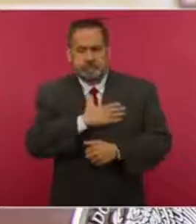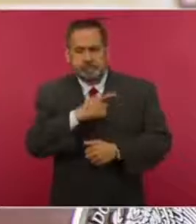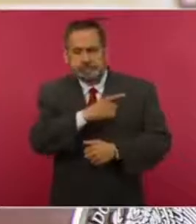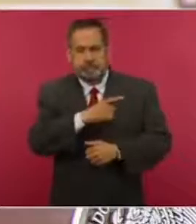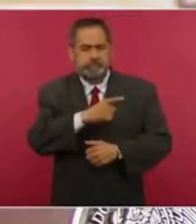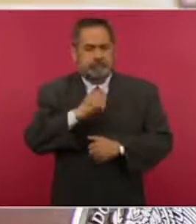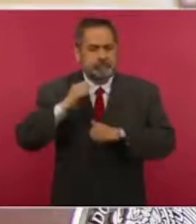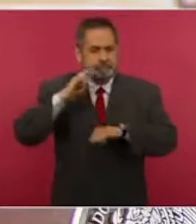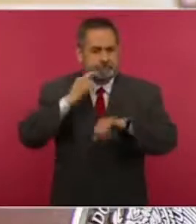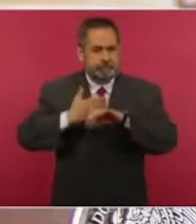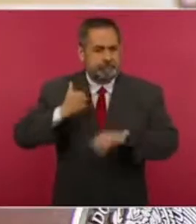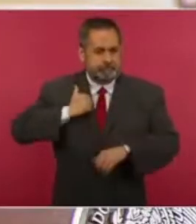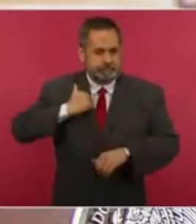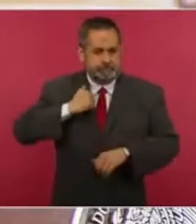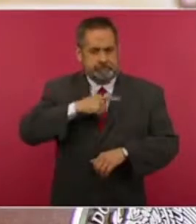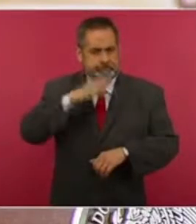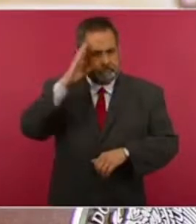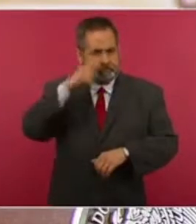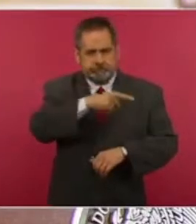ayer por teléfono.